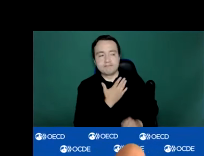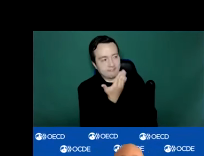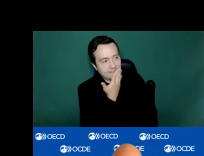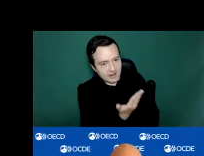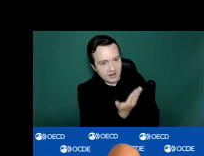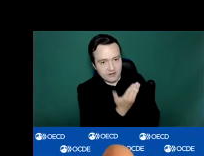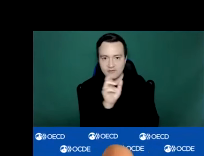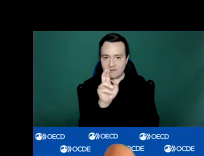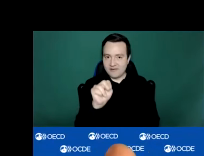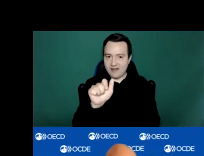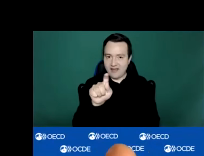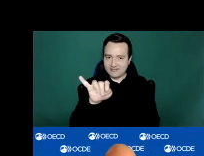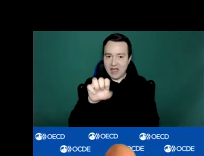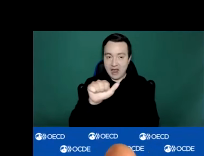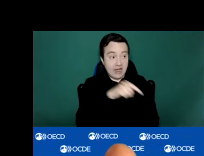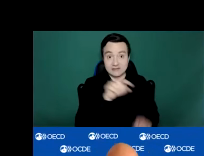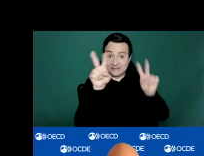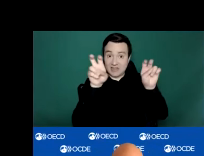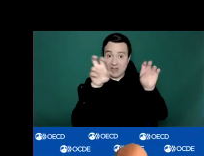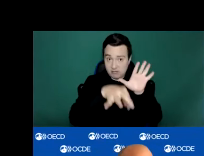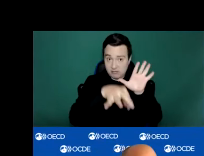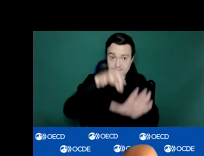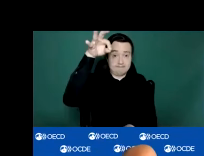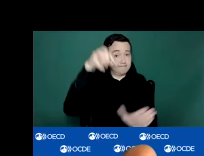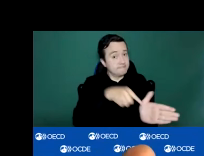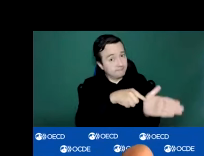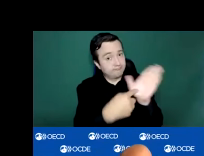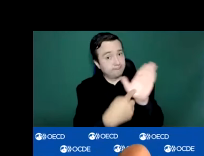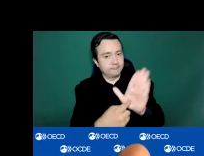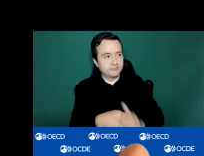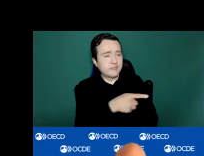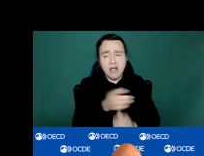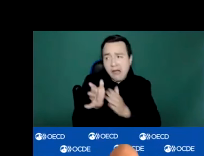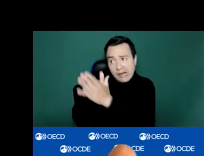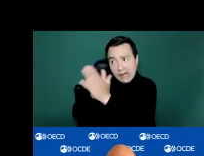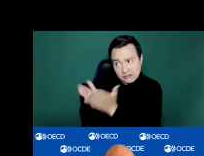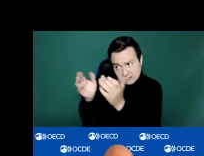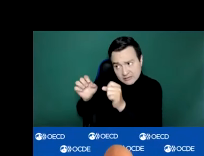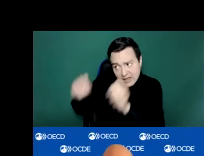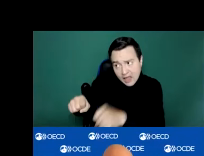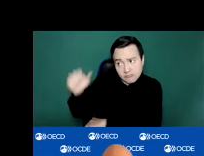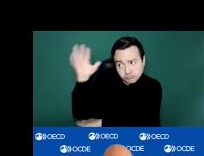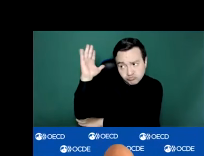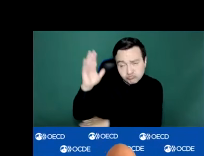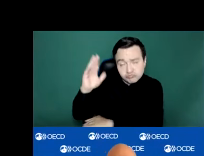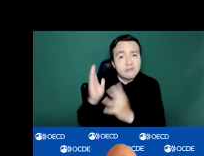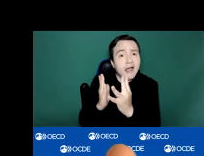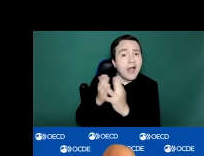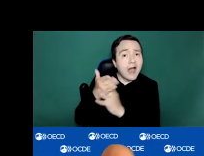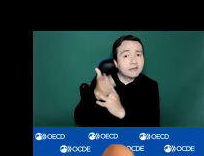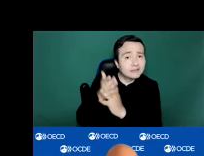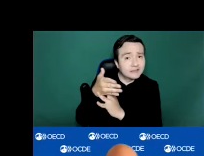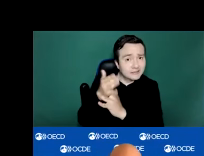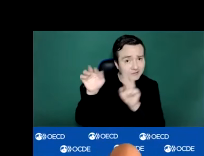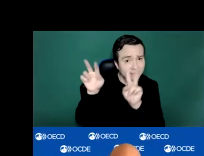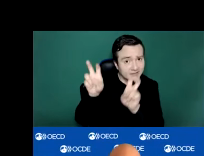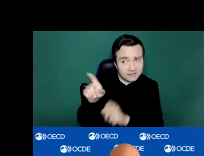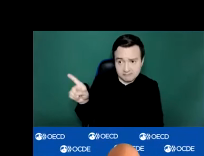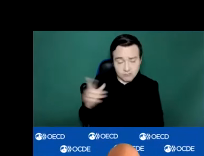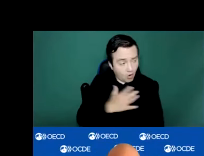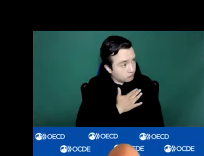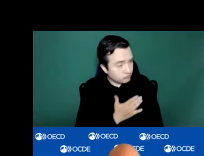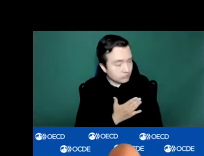este tópico y por pedirme hablar acerca del tema de acceso y más que nada utilizando la perspectiva del